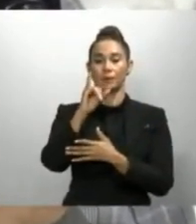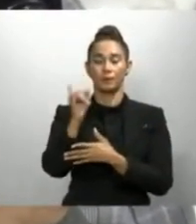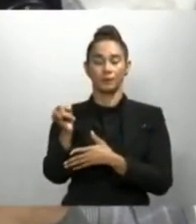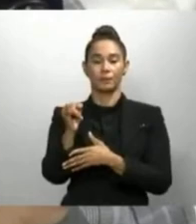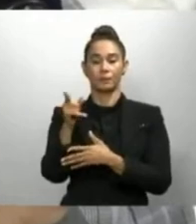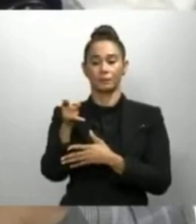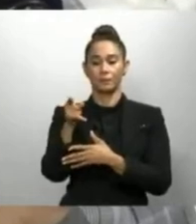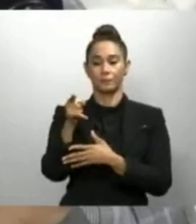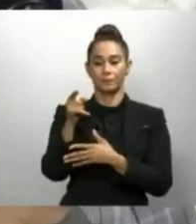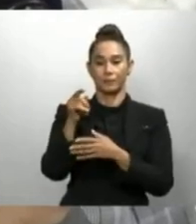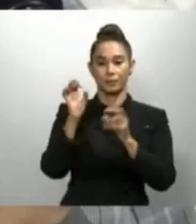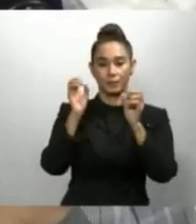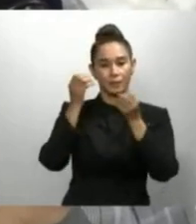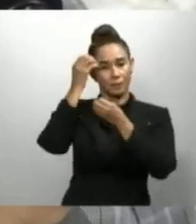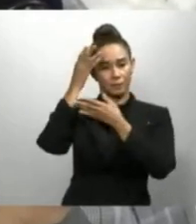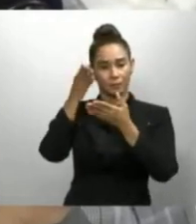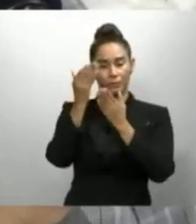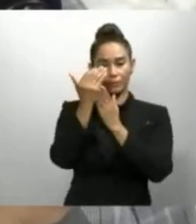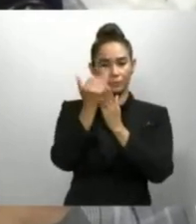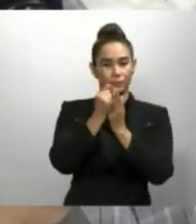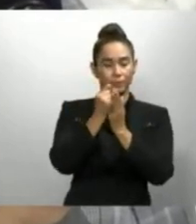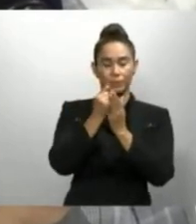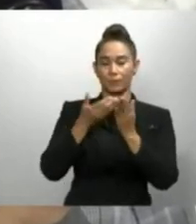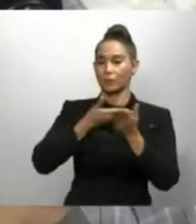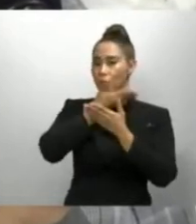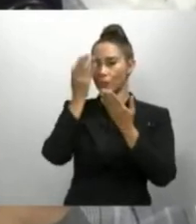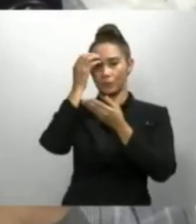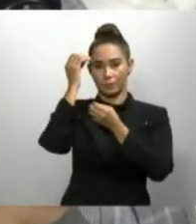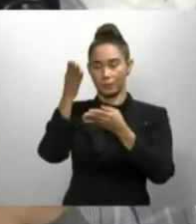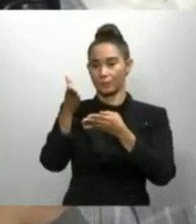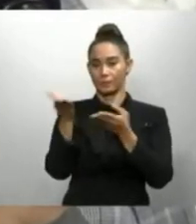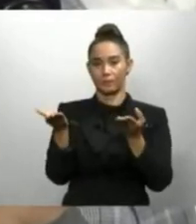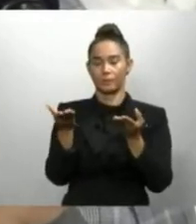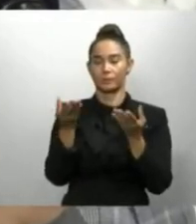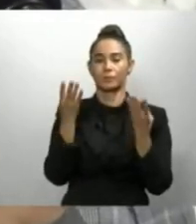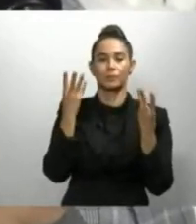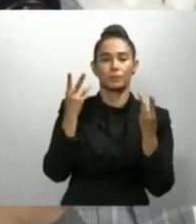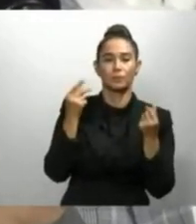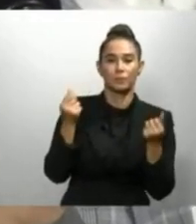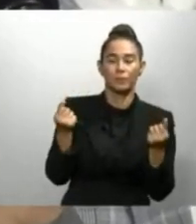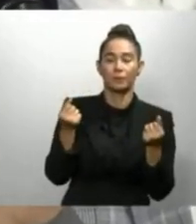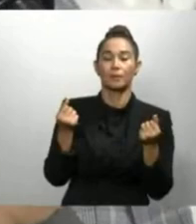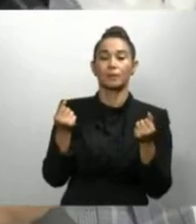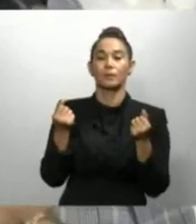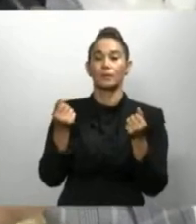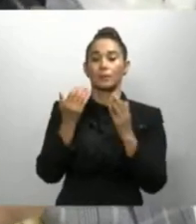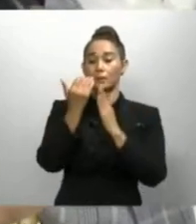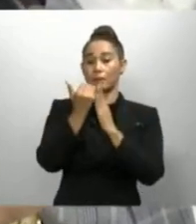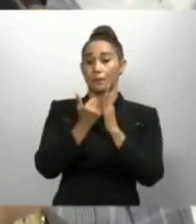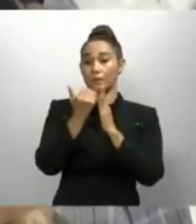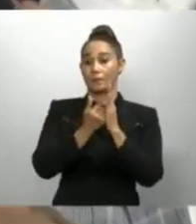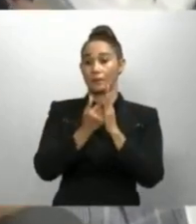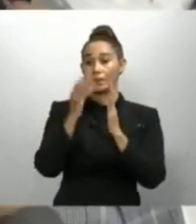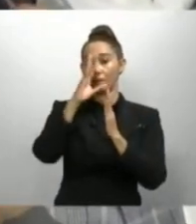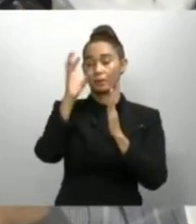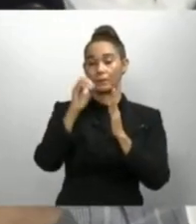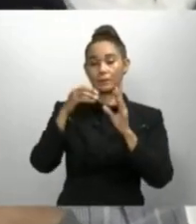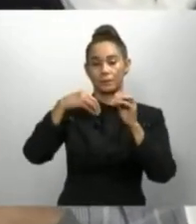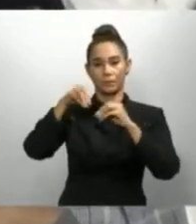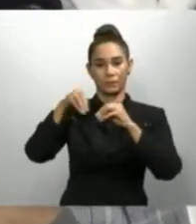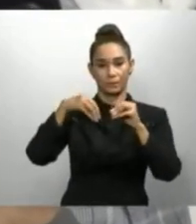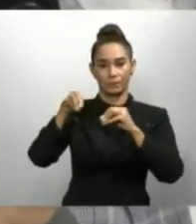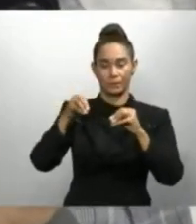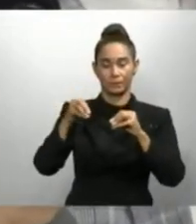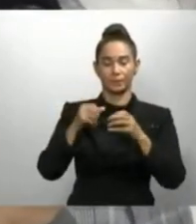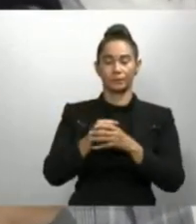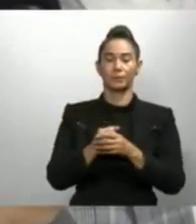de recaudación no tiene todavía datos de cuál es el impacto, dado que el impuesto selectivo